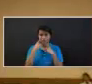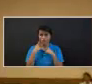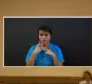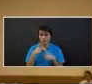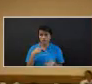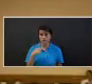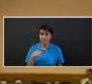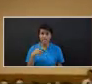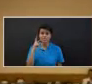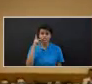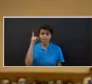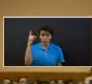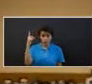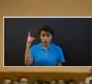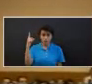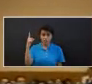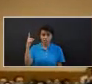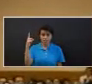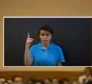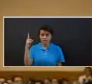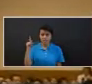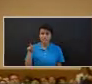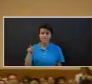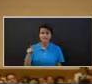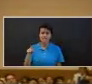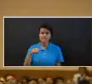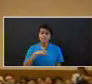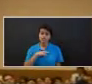diciendo: Señor, ¿quién soy?